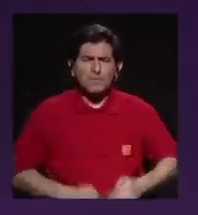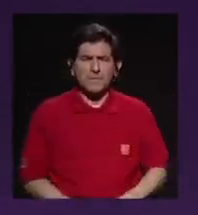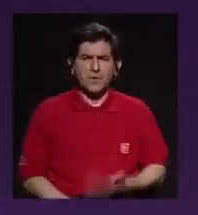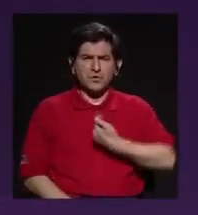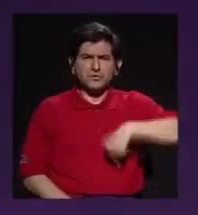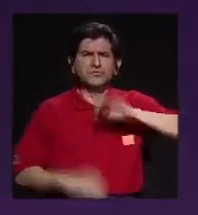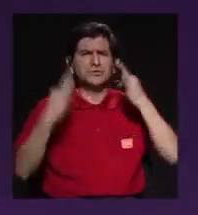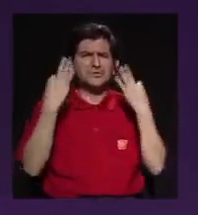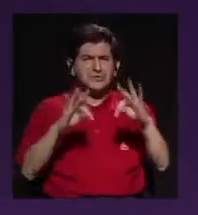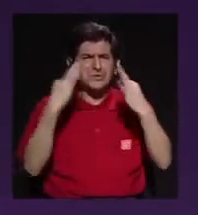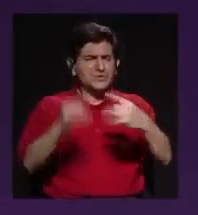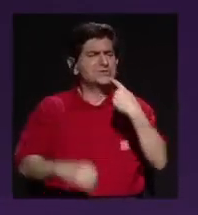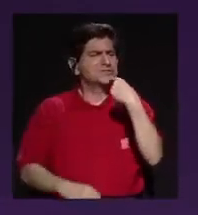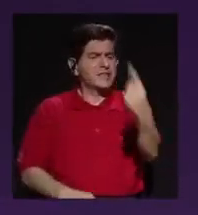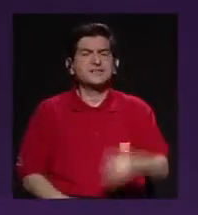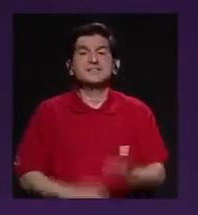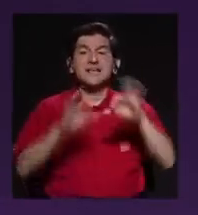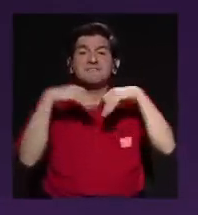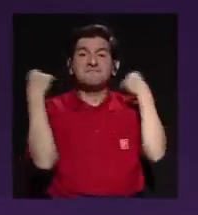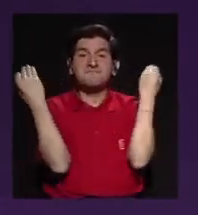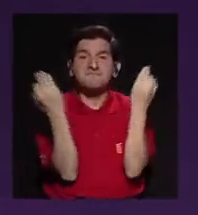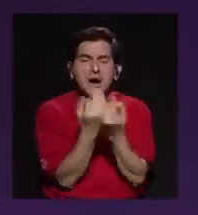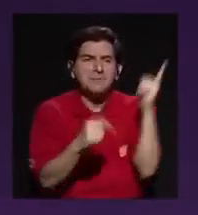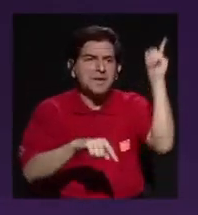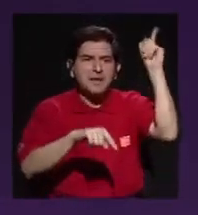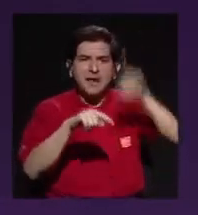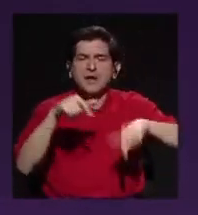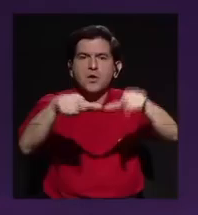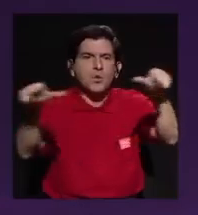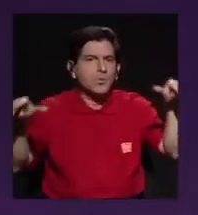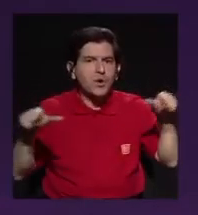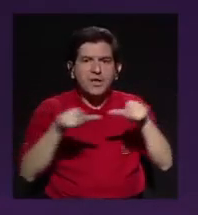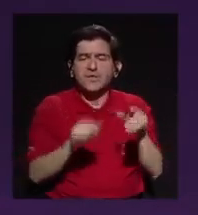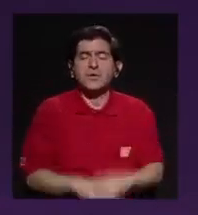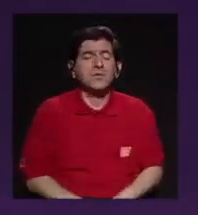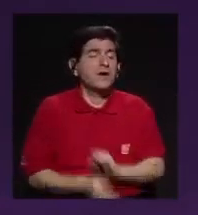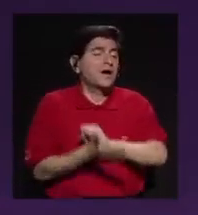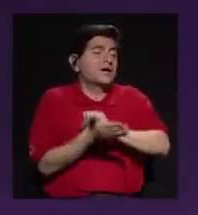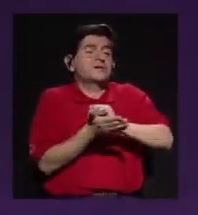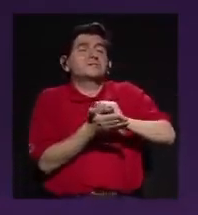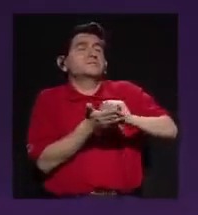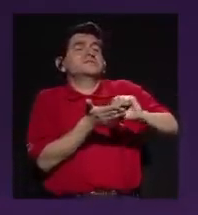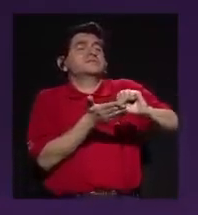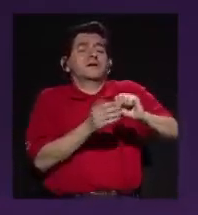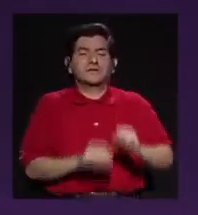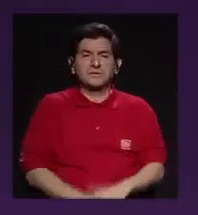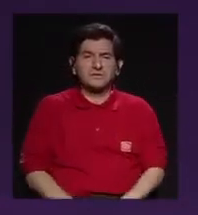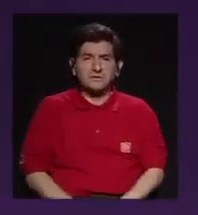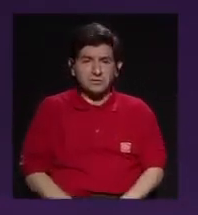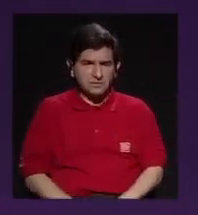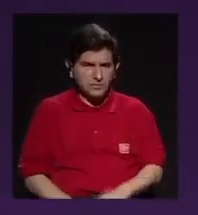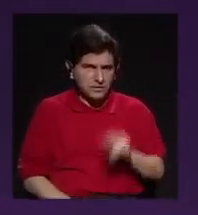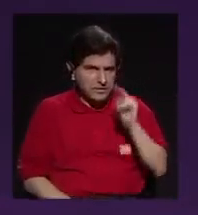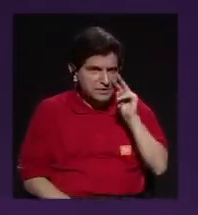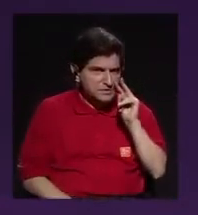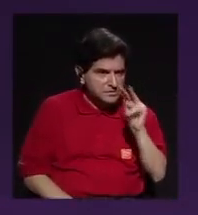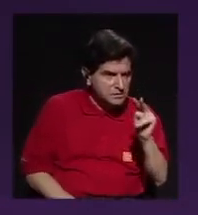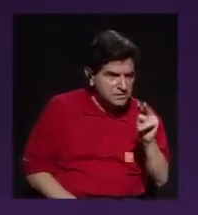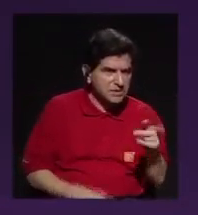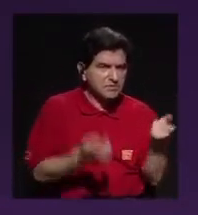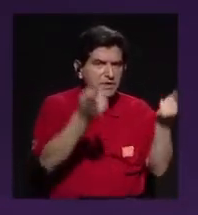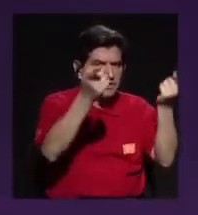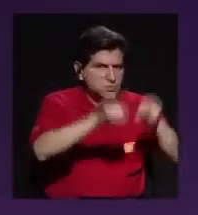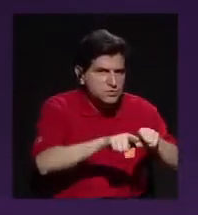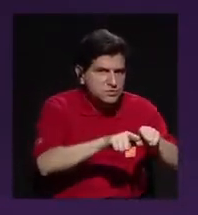bien tratado de decir la familia no puede ser ese lugar sacrosanto, porque si no se mira y si no ocurre